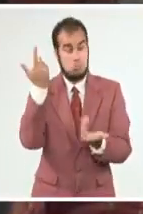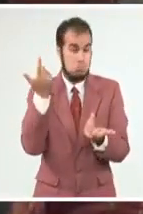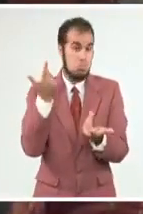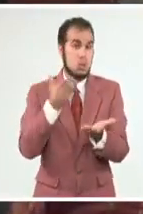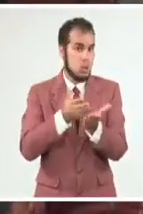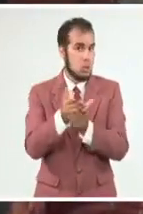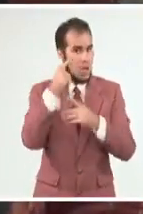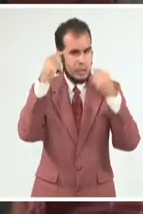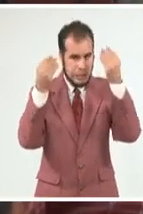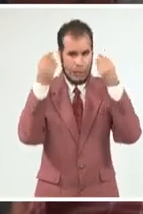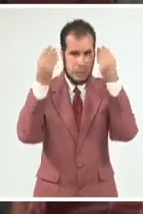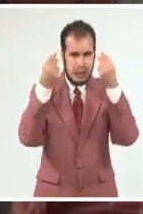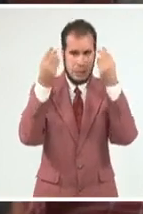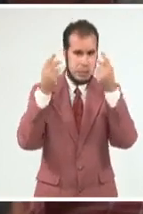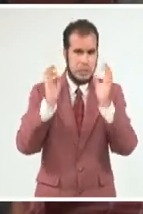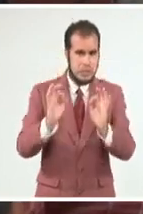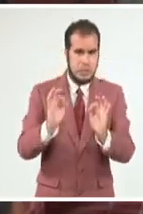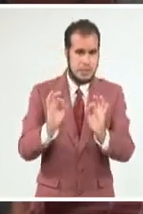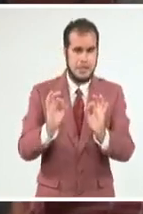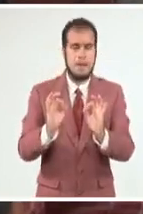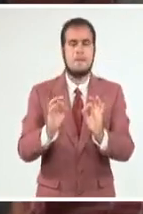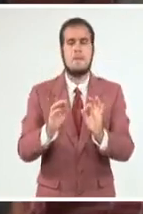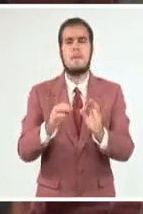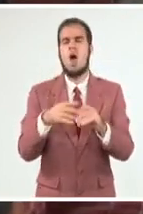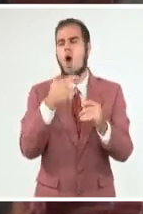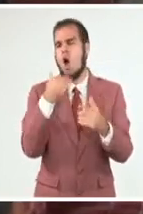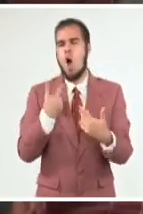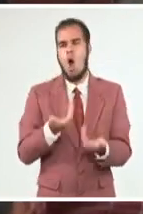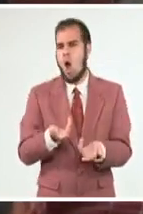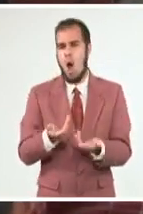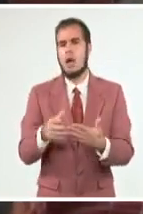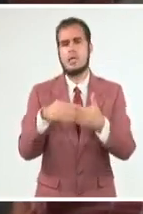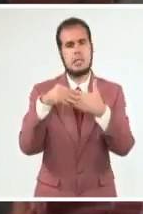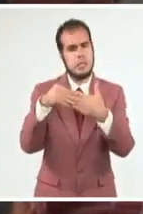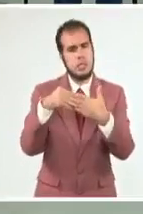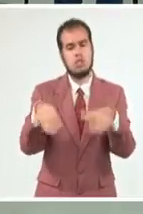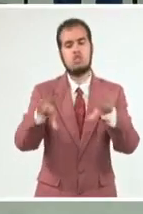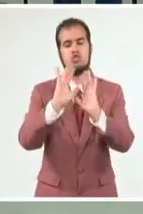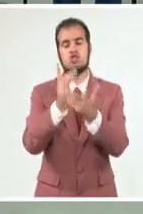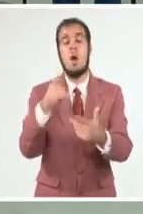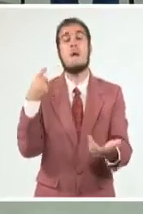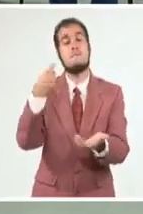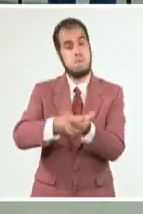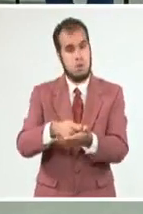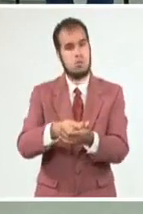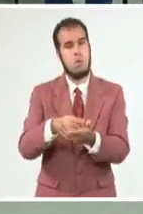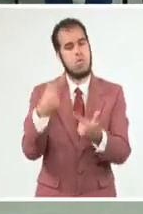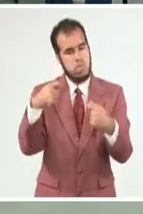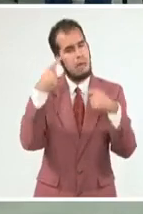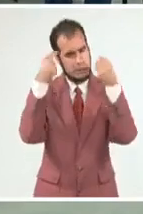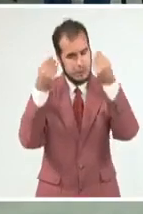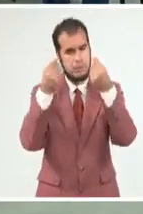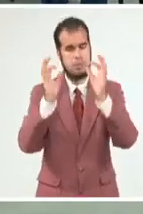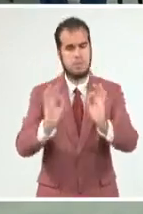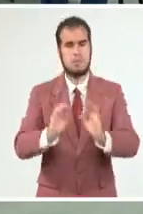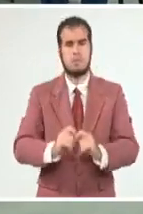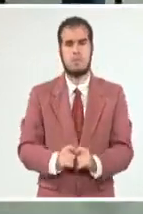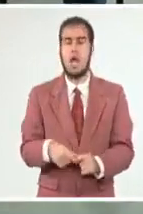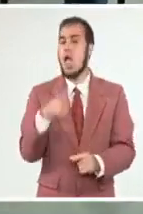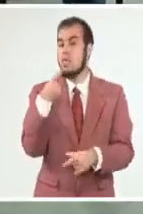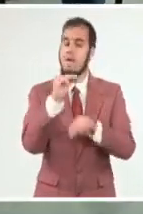repensando, primer secretario, el tema de la flexibilidad también de los sistemas tributarios. Se llamó a involucrar más a las